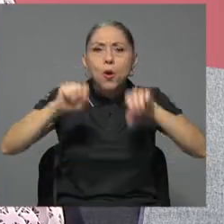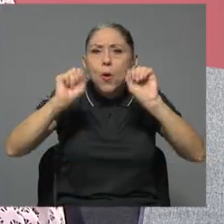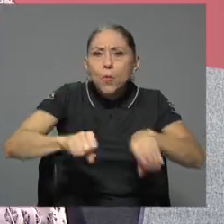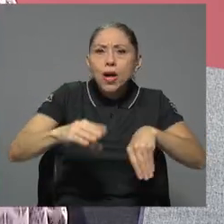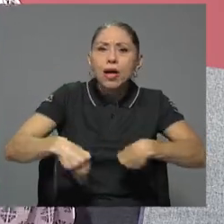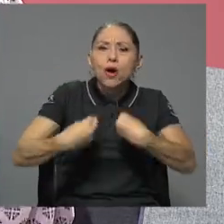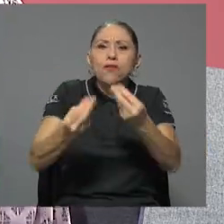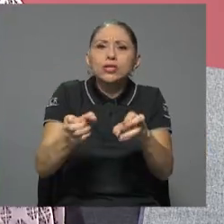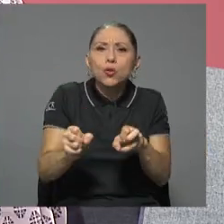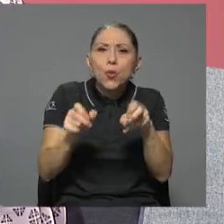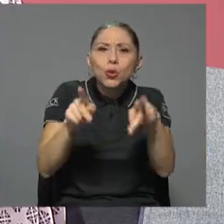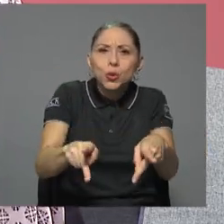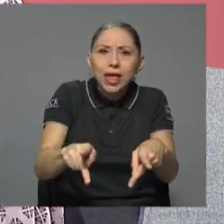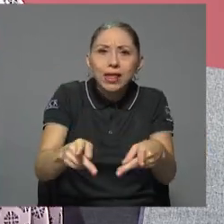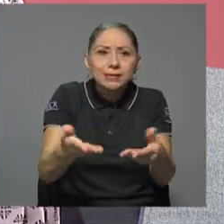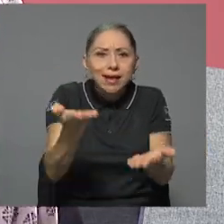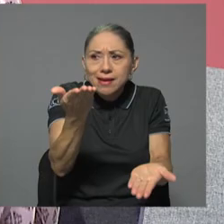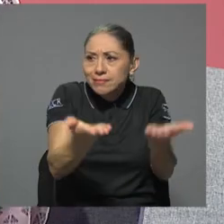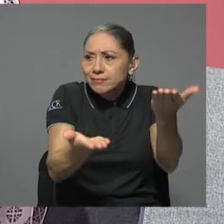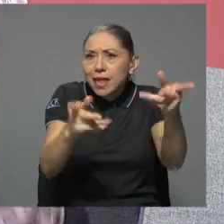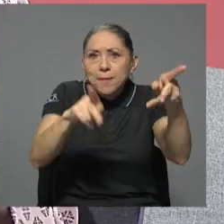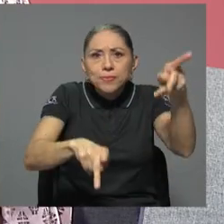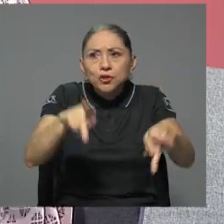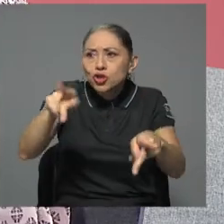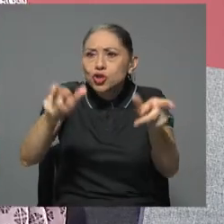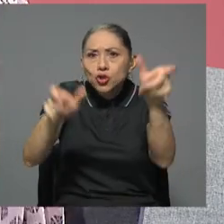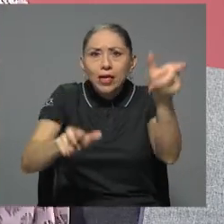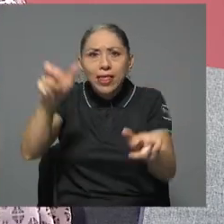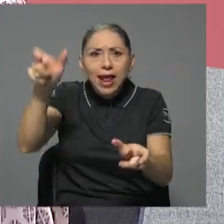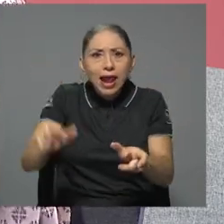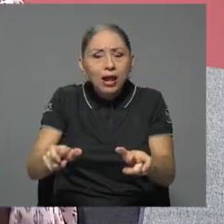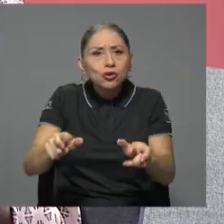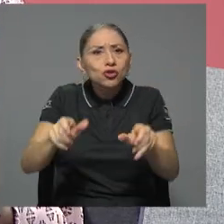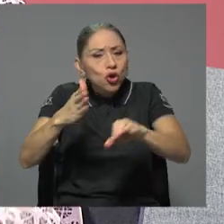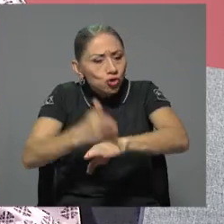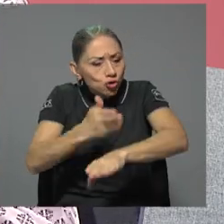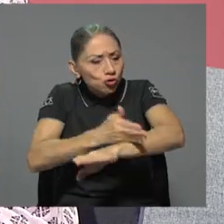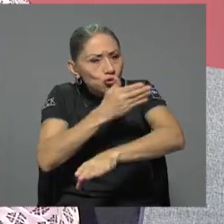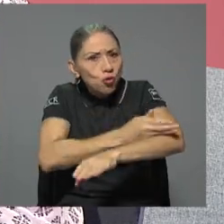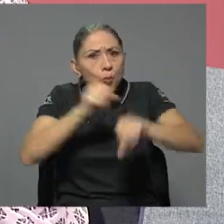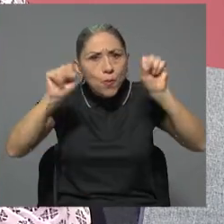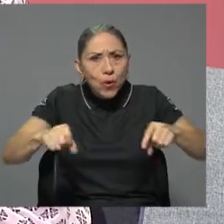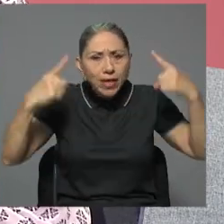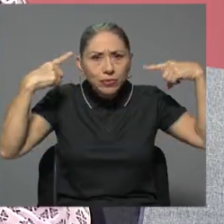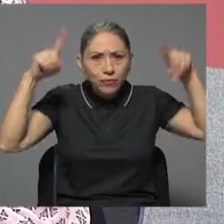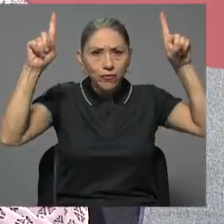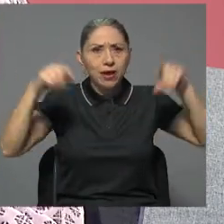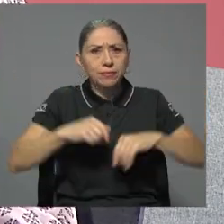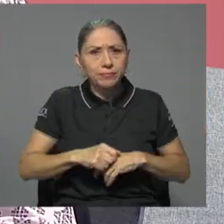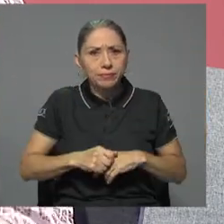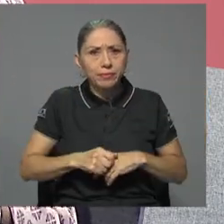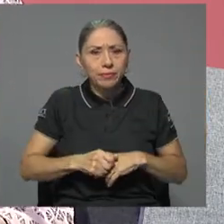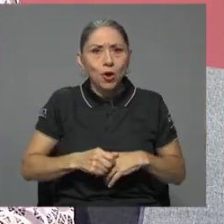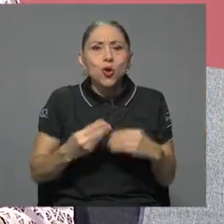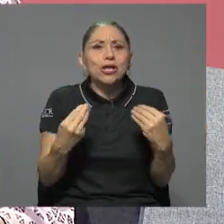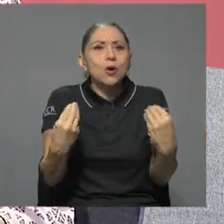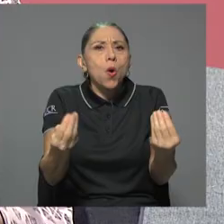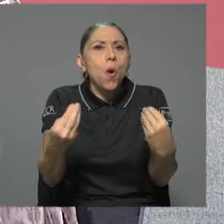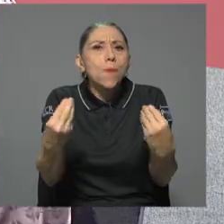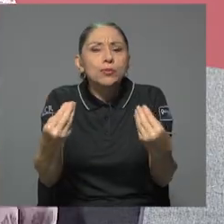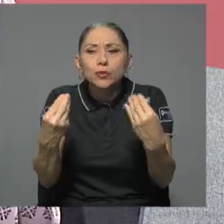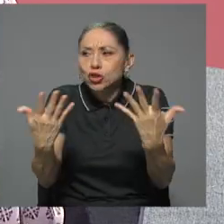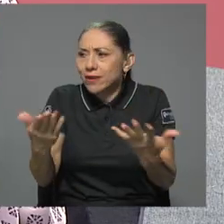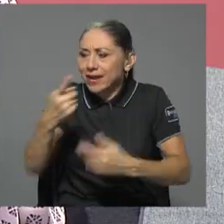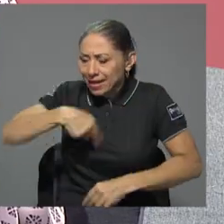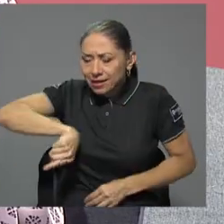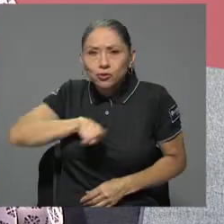de que sus ciudadanos surjan y puedan triunfar un país o sea como es posible la obra que